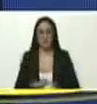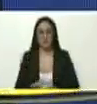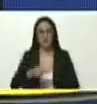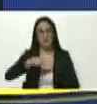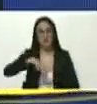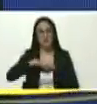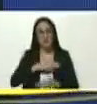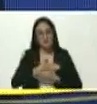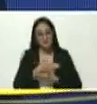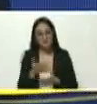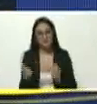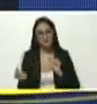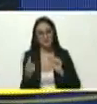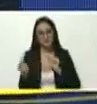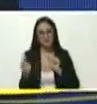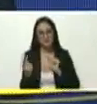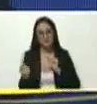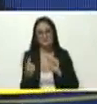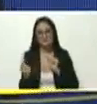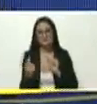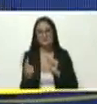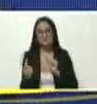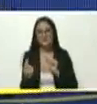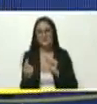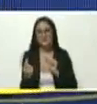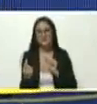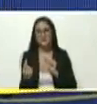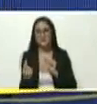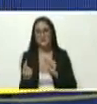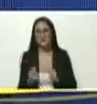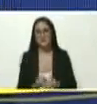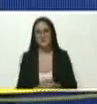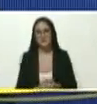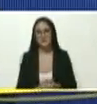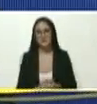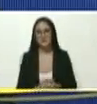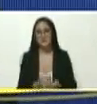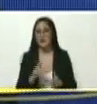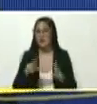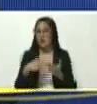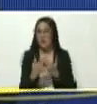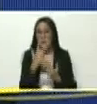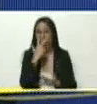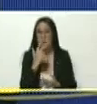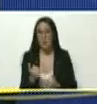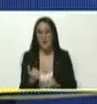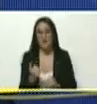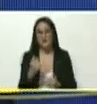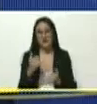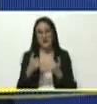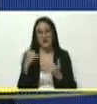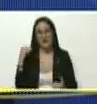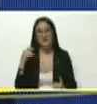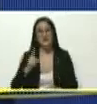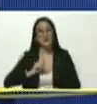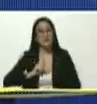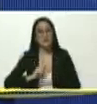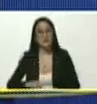hemos abierto un gran debate, presidente. Hemos dicho, para superar la pobreza energética,